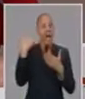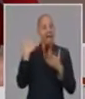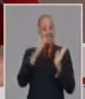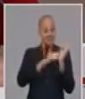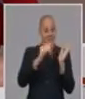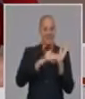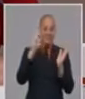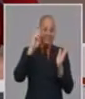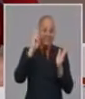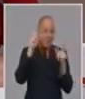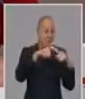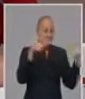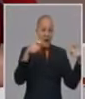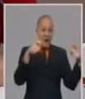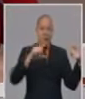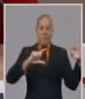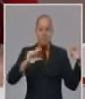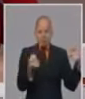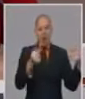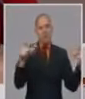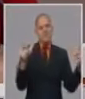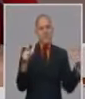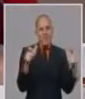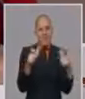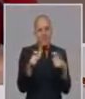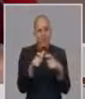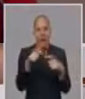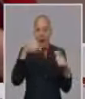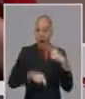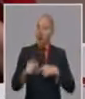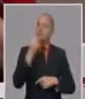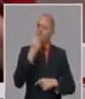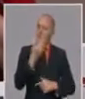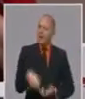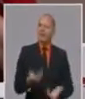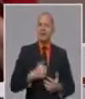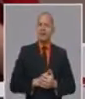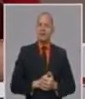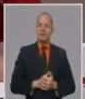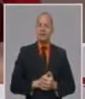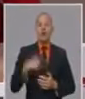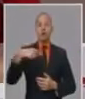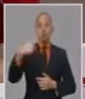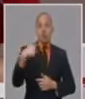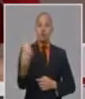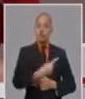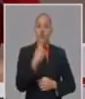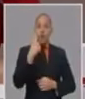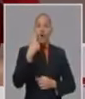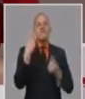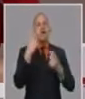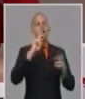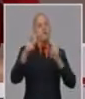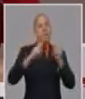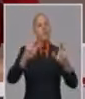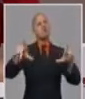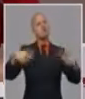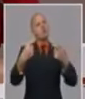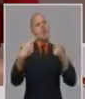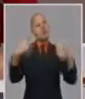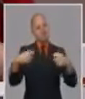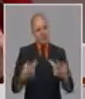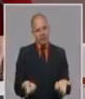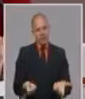hemos hecho bien, y lo que nos queda es cada día ser más disciplinados. En la disciplina estaría nuestra victoria,